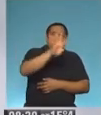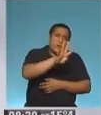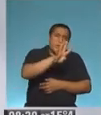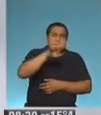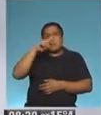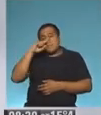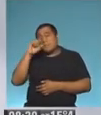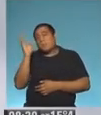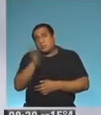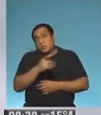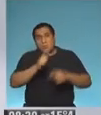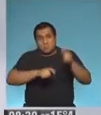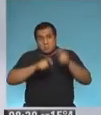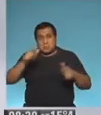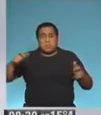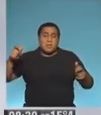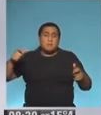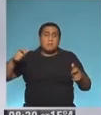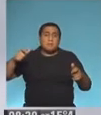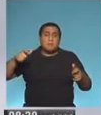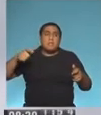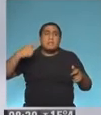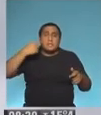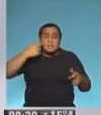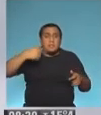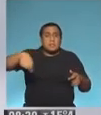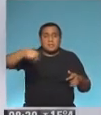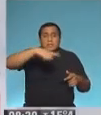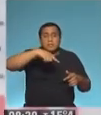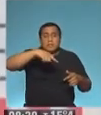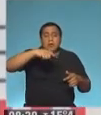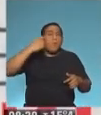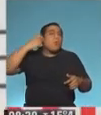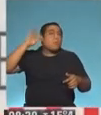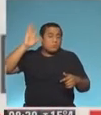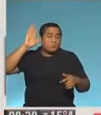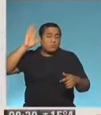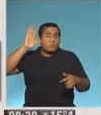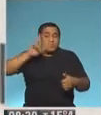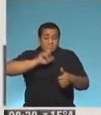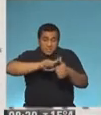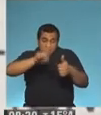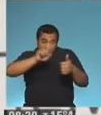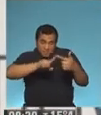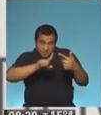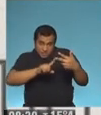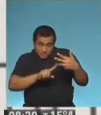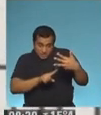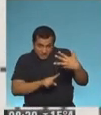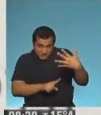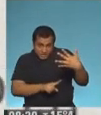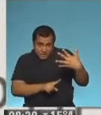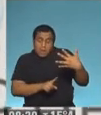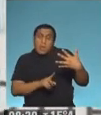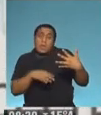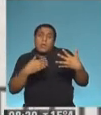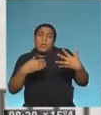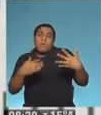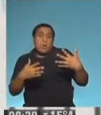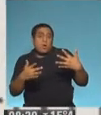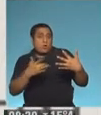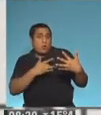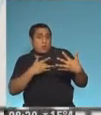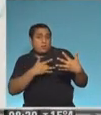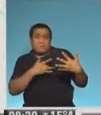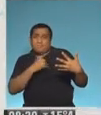45-47% de la población adulta en Argentina. O sea, todos factores que contribuyen o que pueden poner en riesgo nuestra